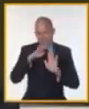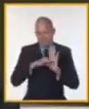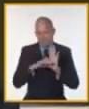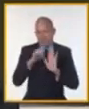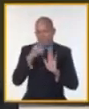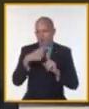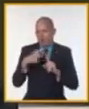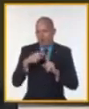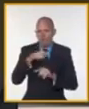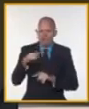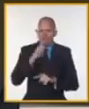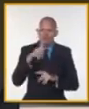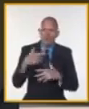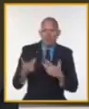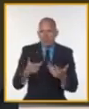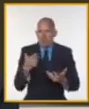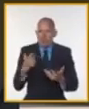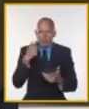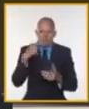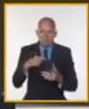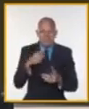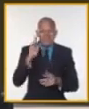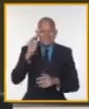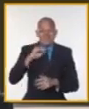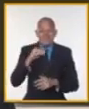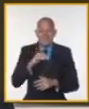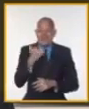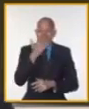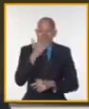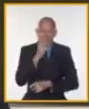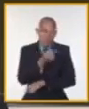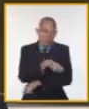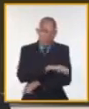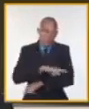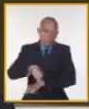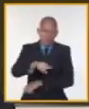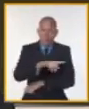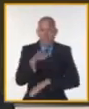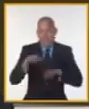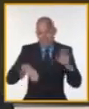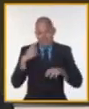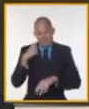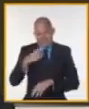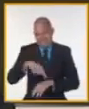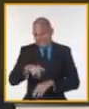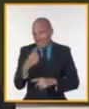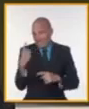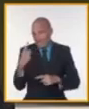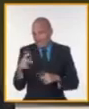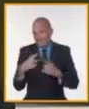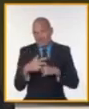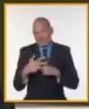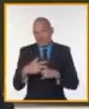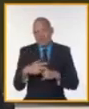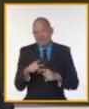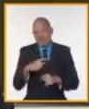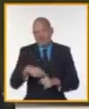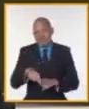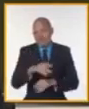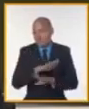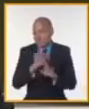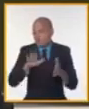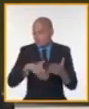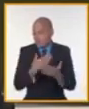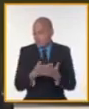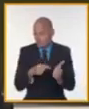acciones para mitigar los impactos sociales que una parte de los elementos también, como es lógico, de las medidas que se han ido concibiendo